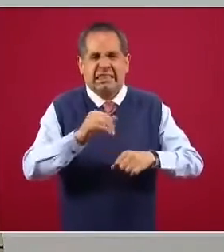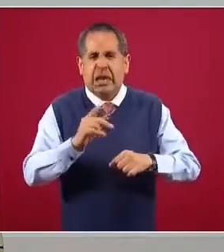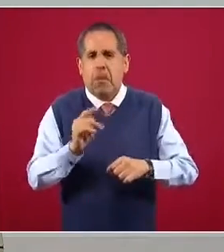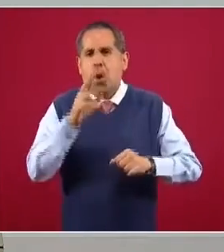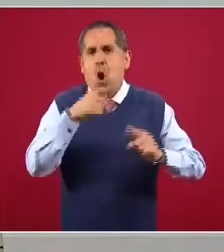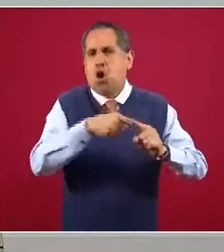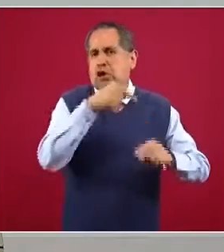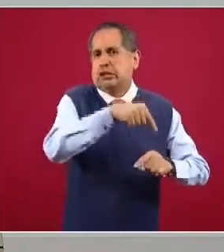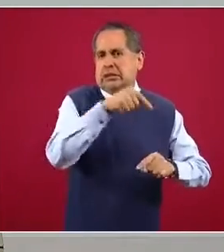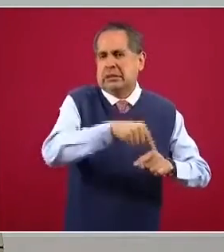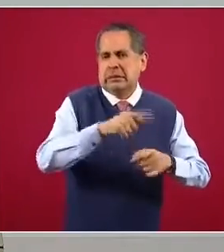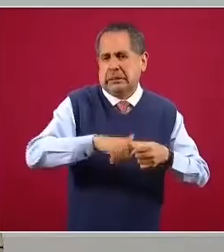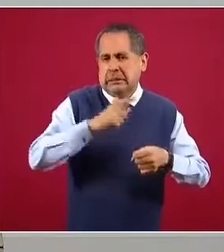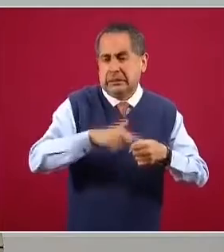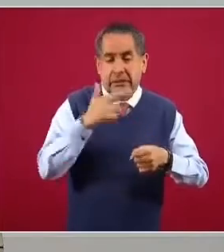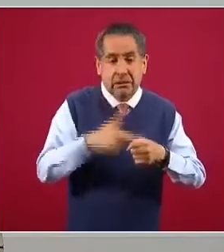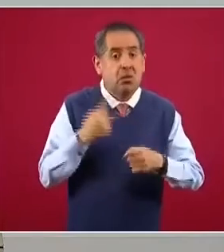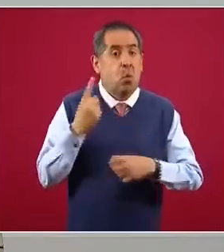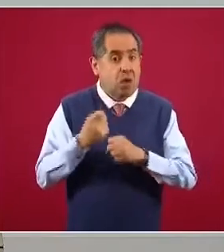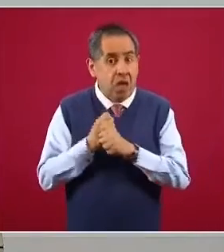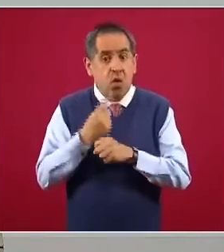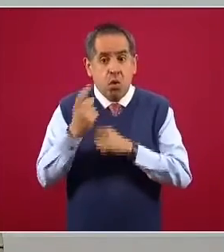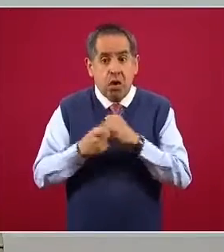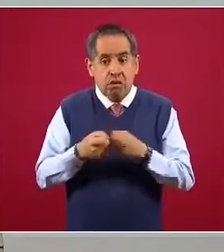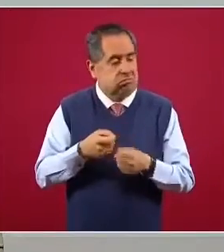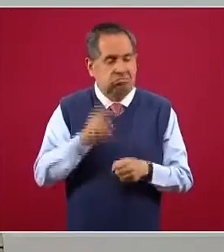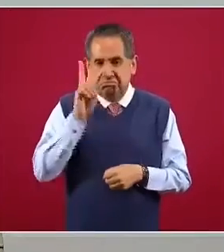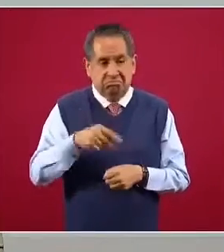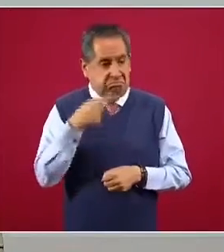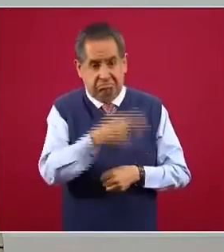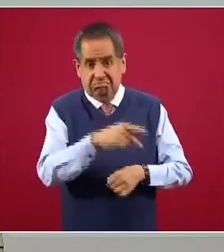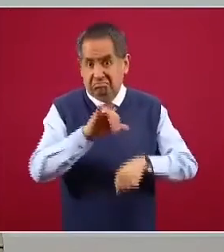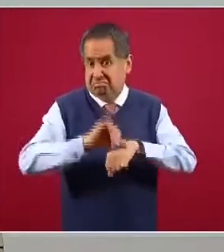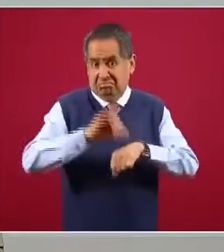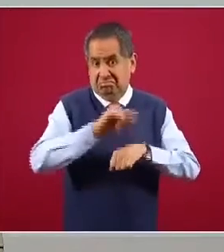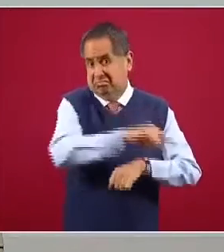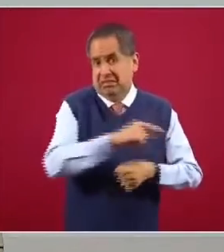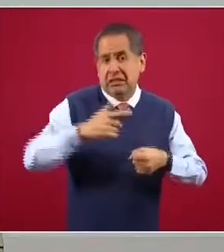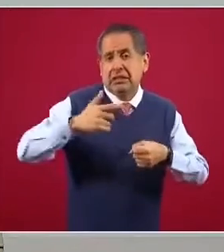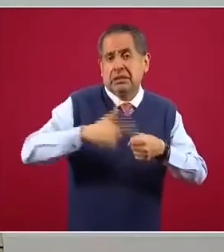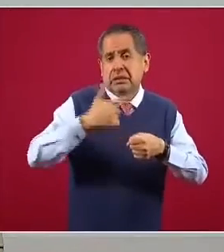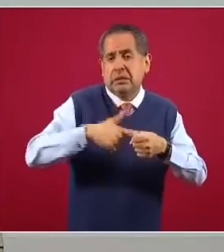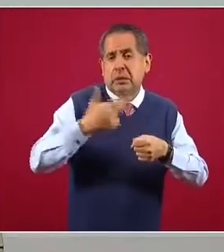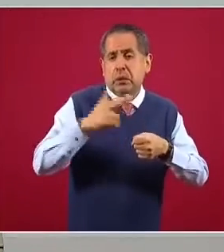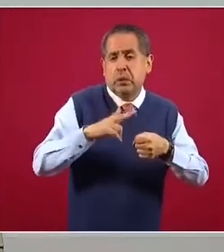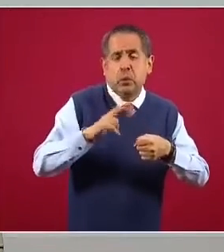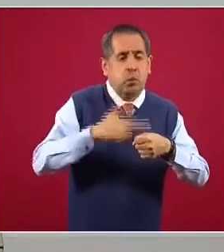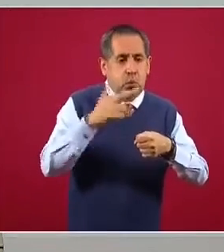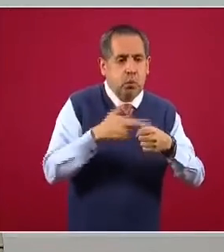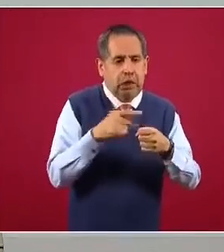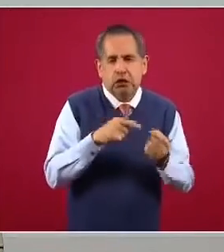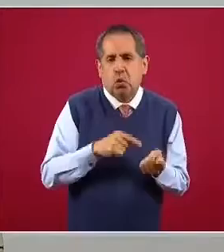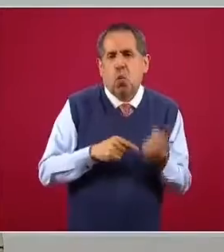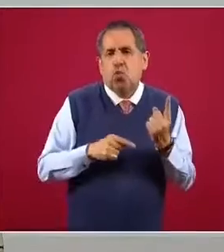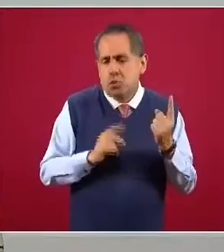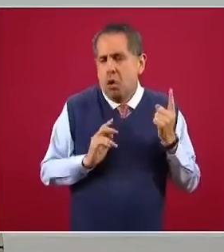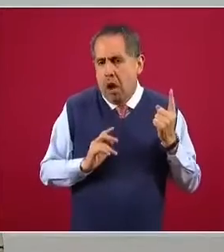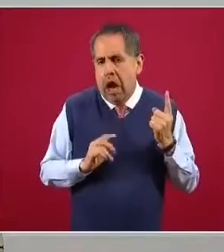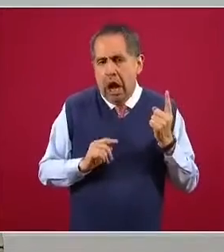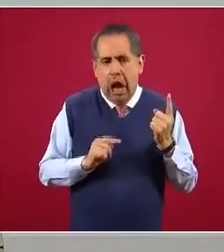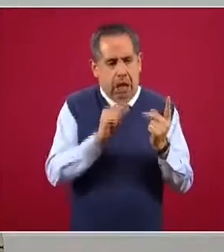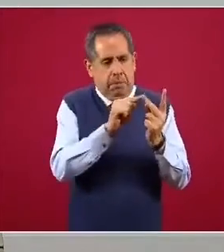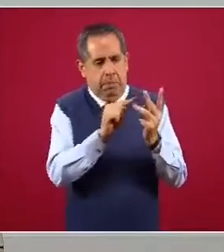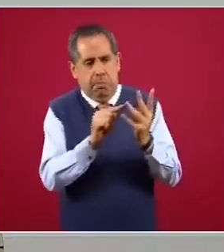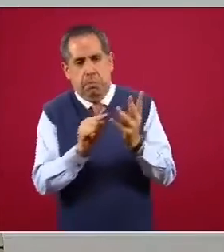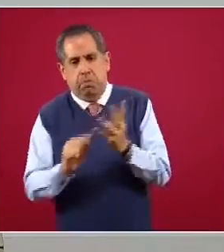año directamente relacionado con bebidas azucaradas. Ahora, bebidas azucaradas es uno de los elementos de toda